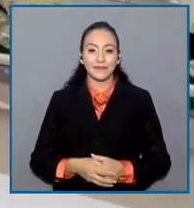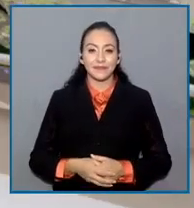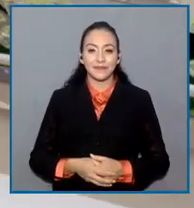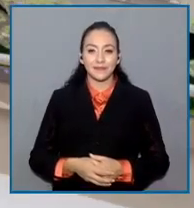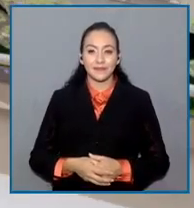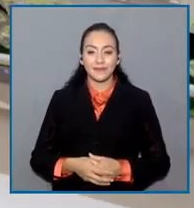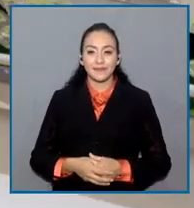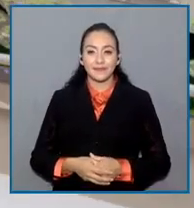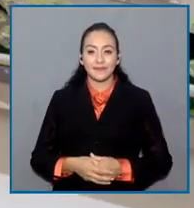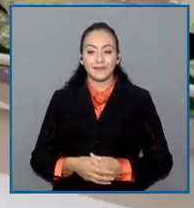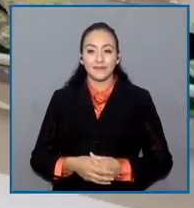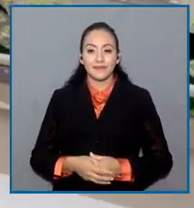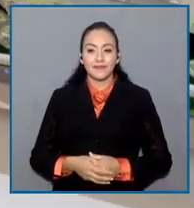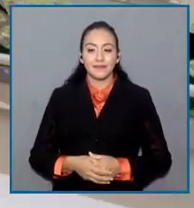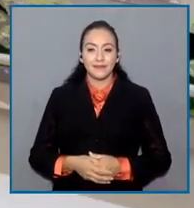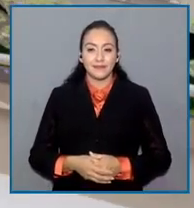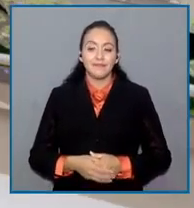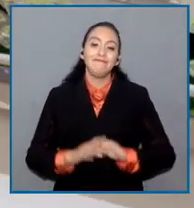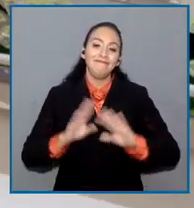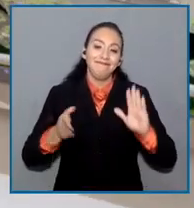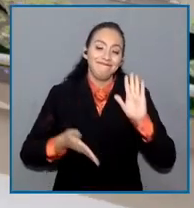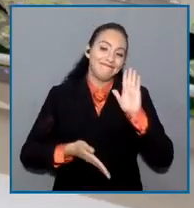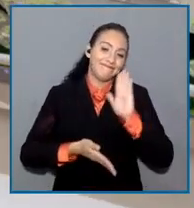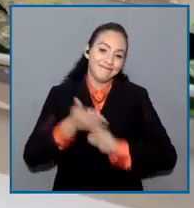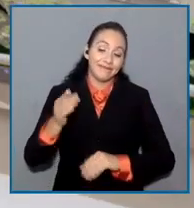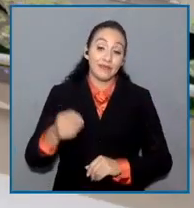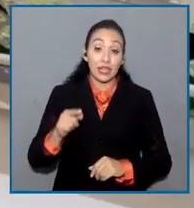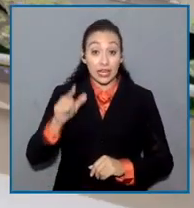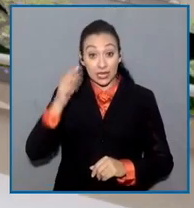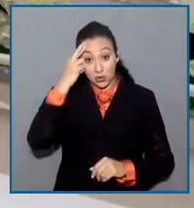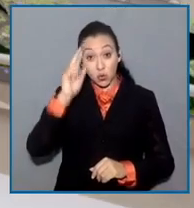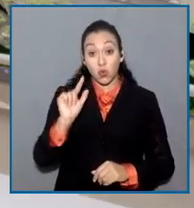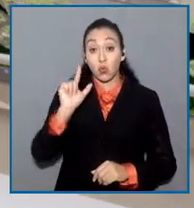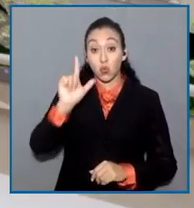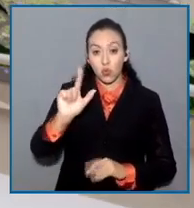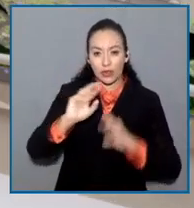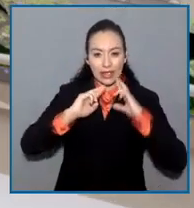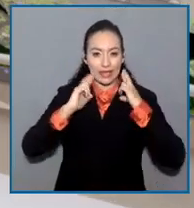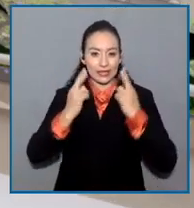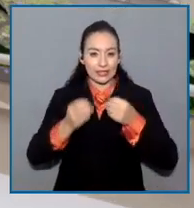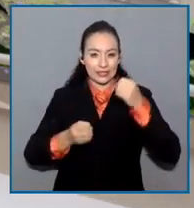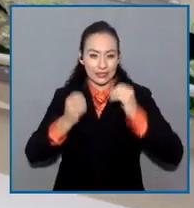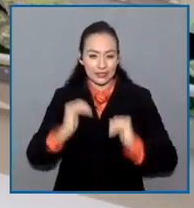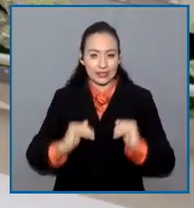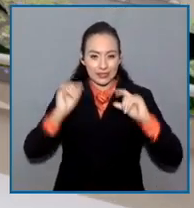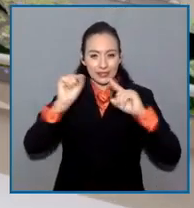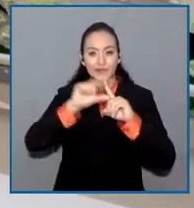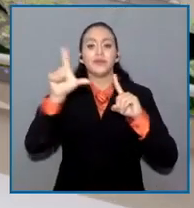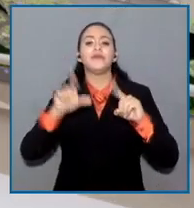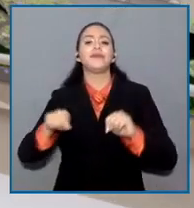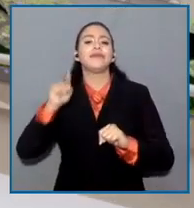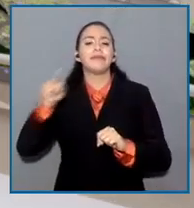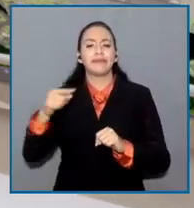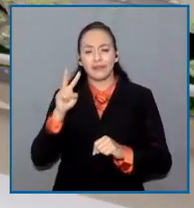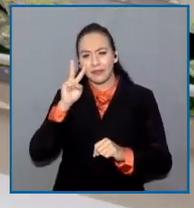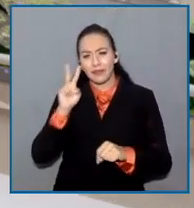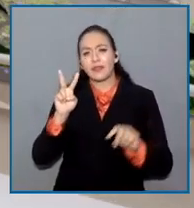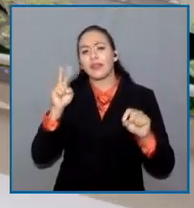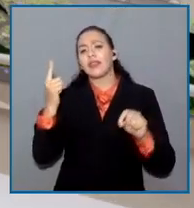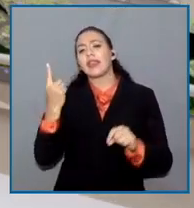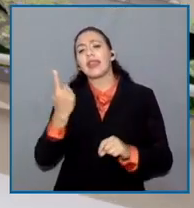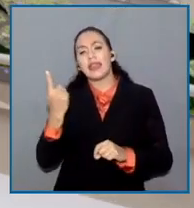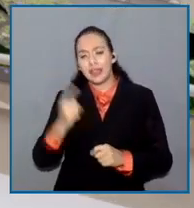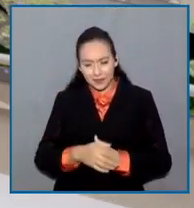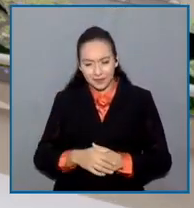Y ya nos vamos, pero sigue este lunes en la sesión del Pleno de la Suprema Corte, donde tiene previsto analizar y resolver una acción y una